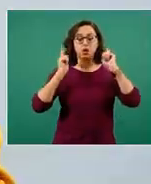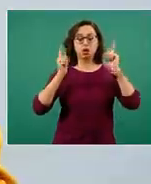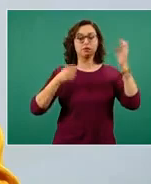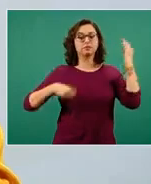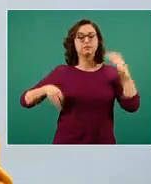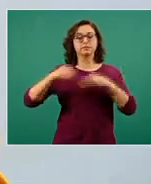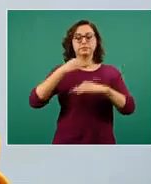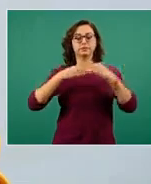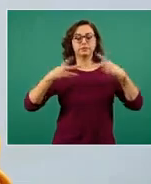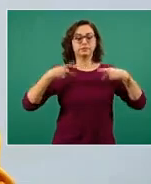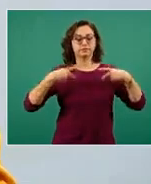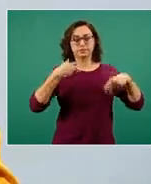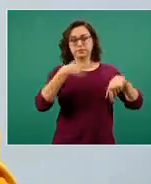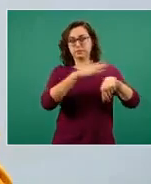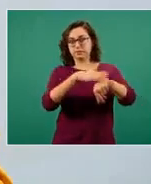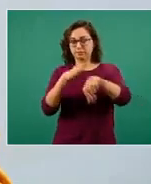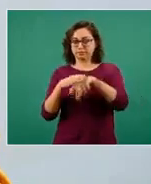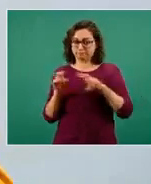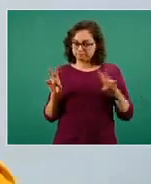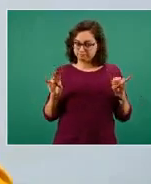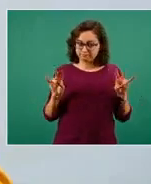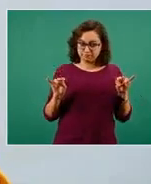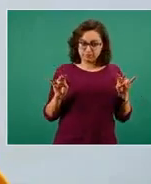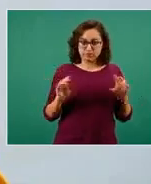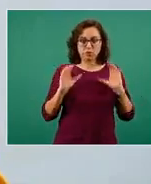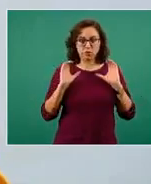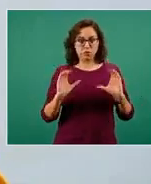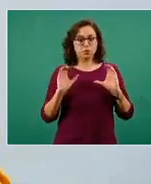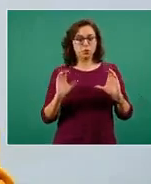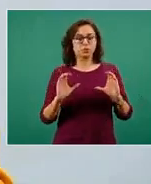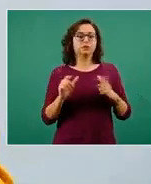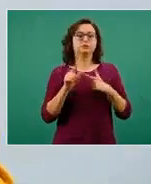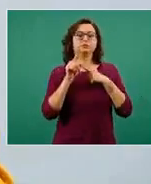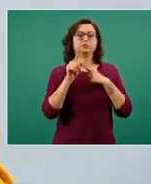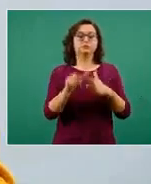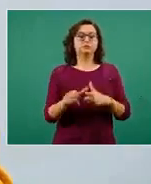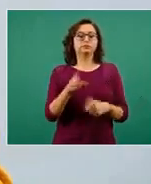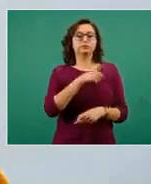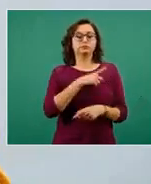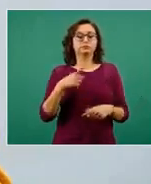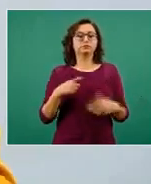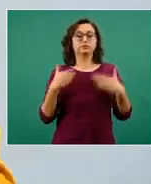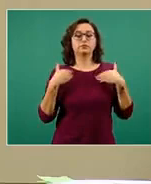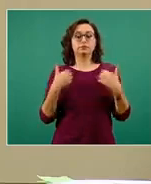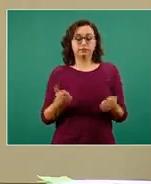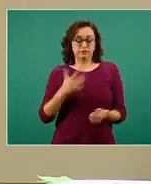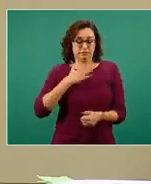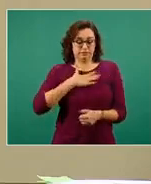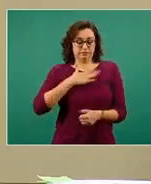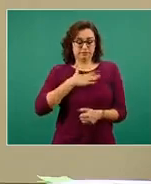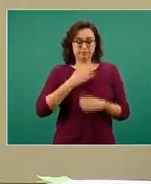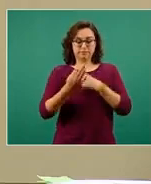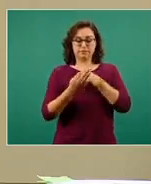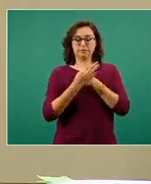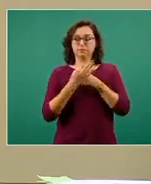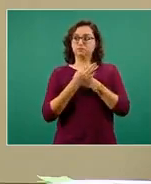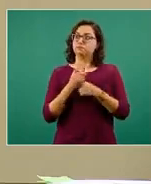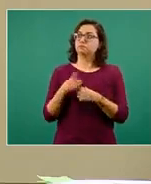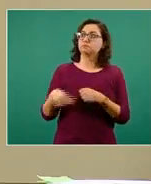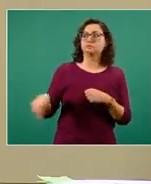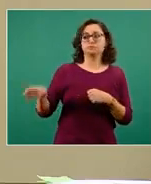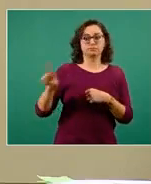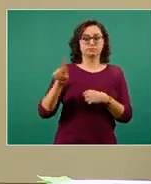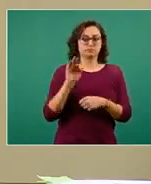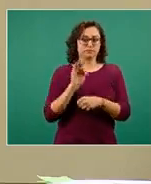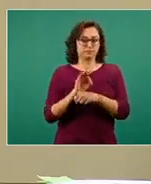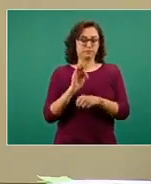la población a no bajar la guardia, seguirnos cuidando y entender que la protección de uno es la protección de todos. Entonces, esta